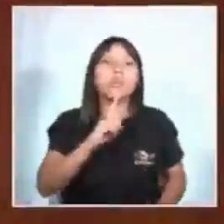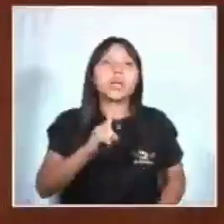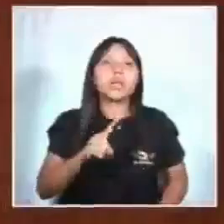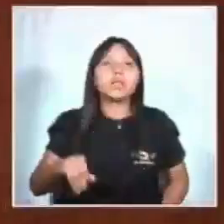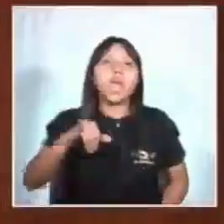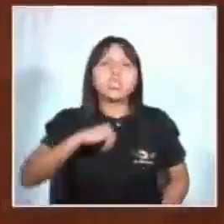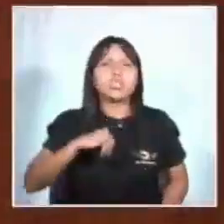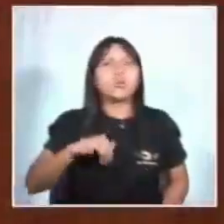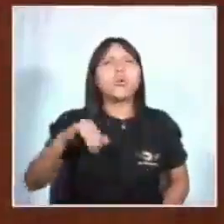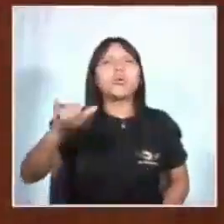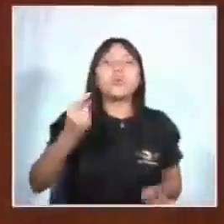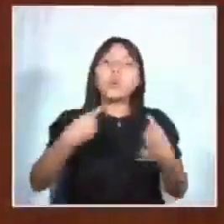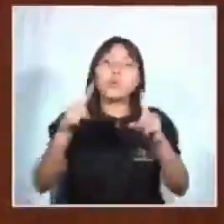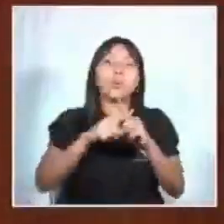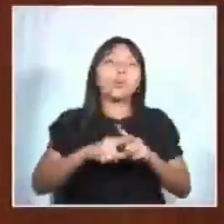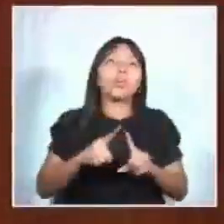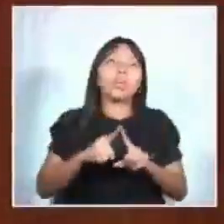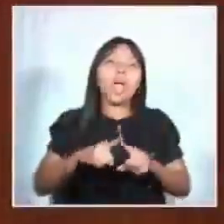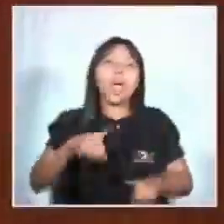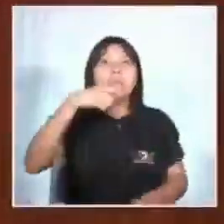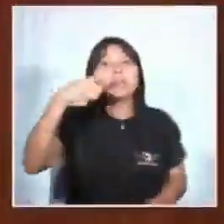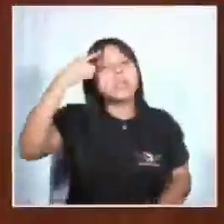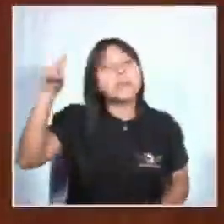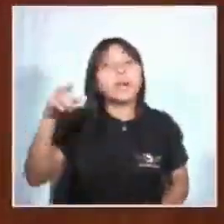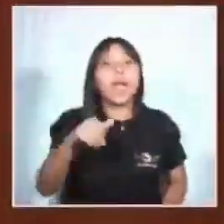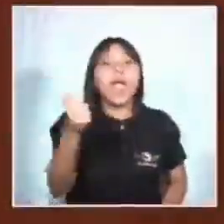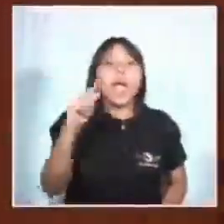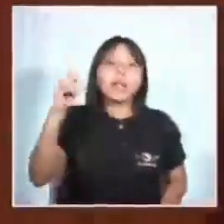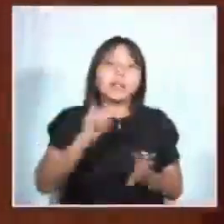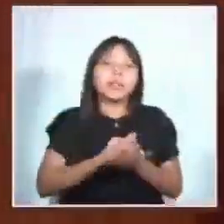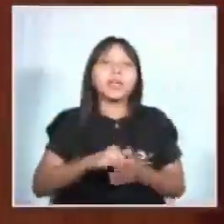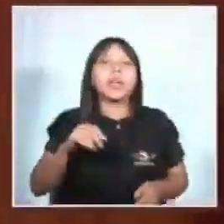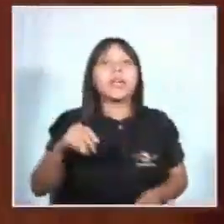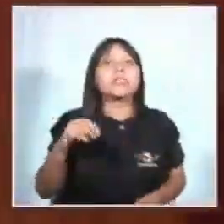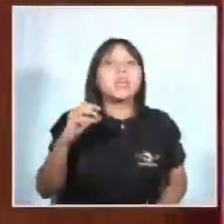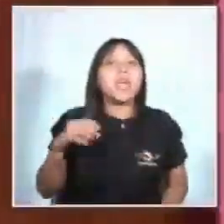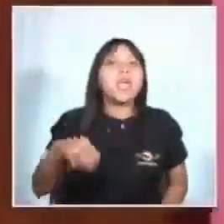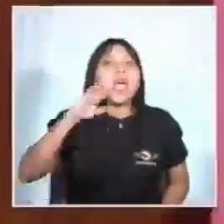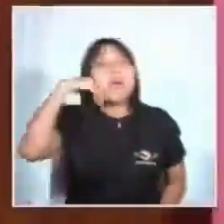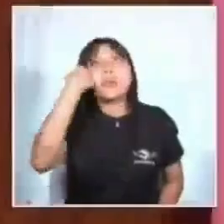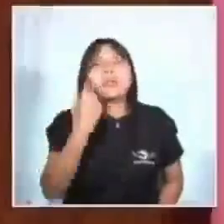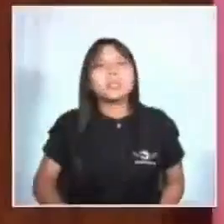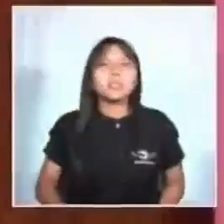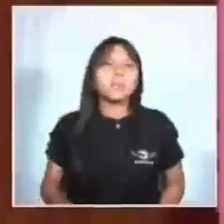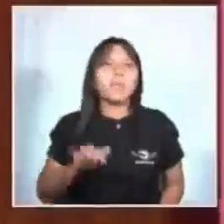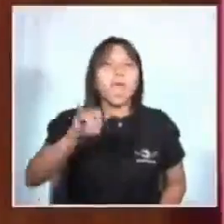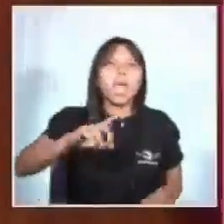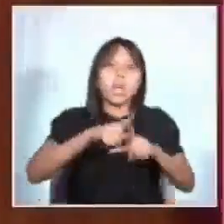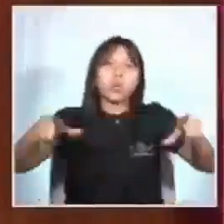Yo lo voy a repetir para alguien que se avergüenza de su trasfondo: el lugar donde naces no define quién tú